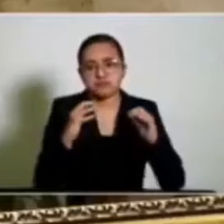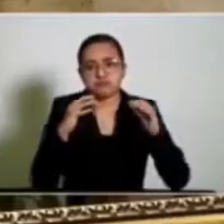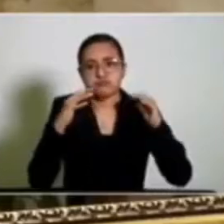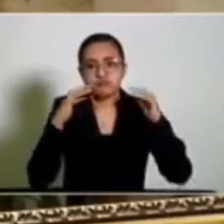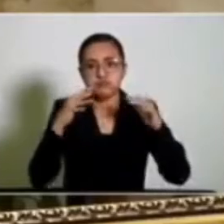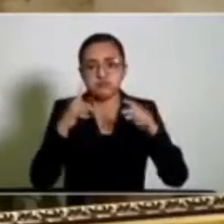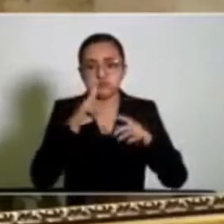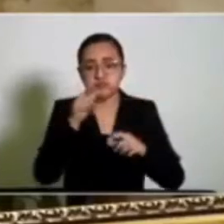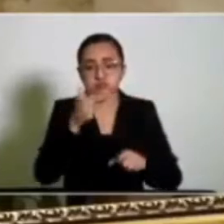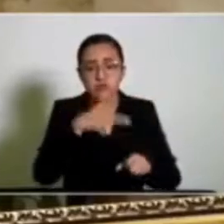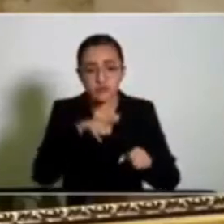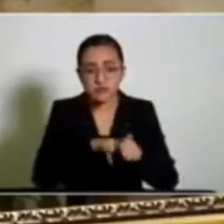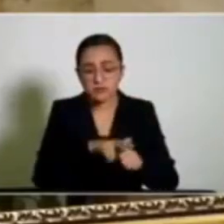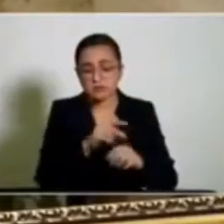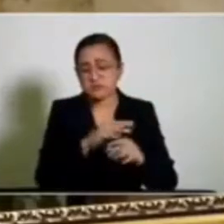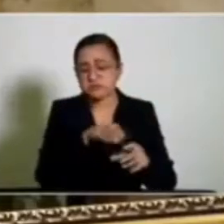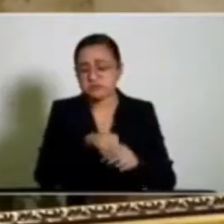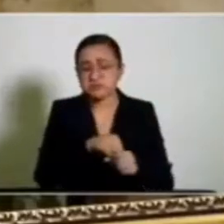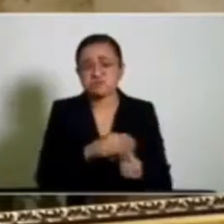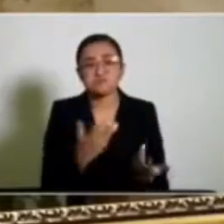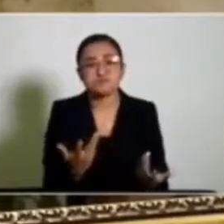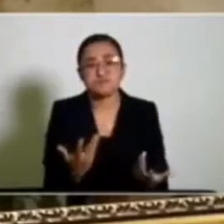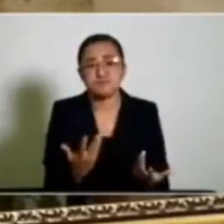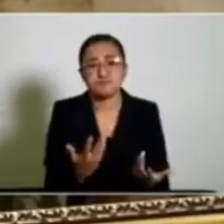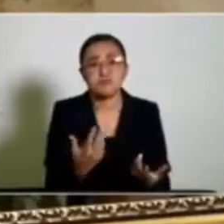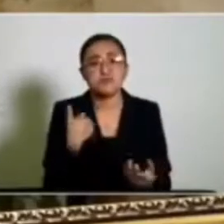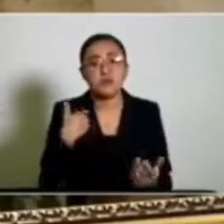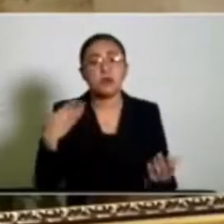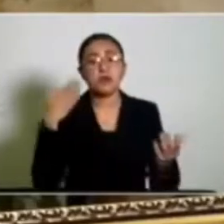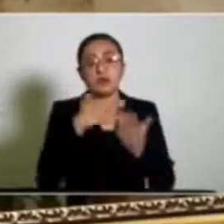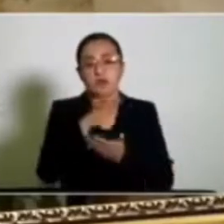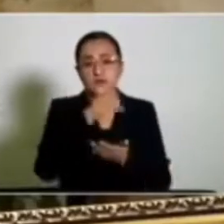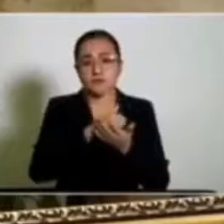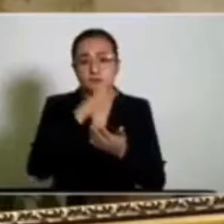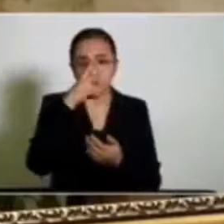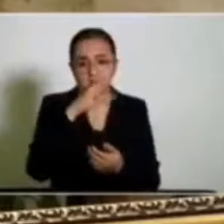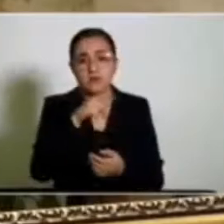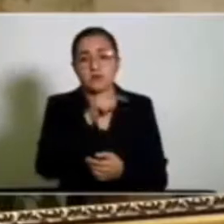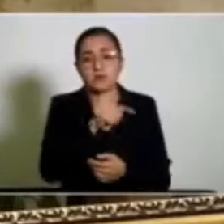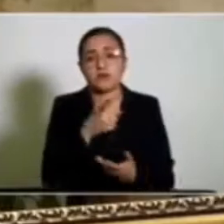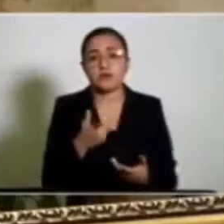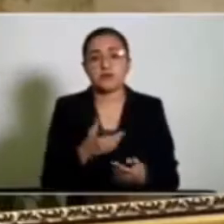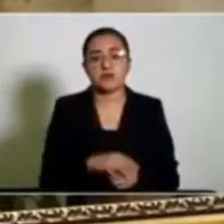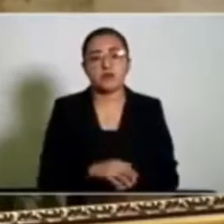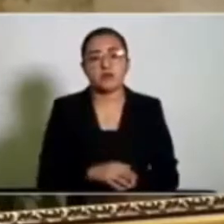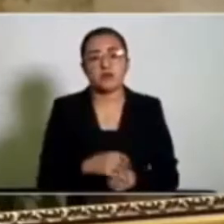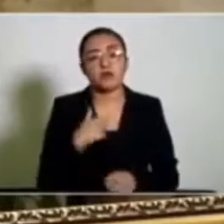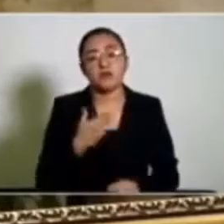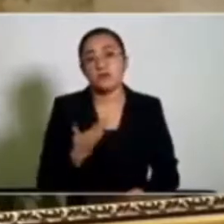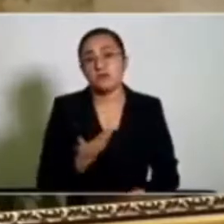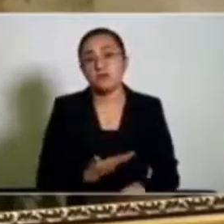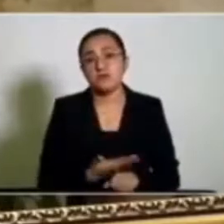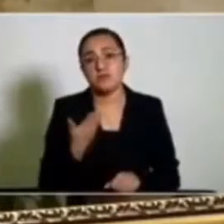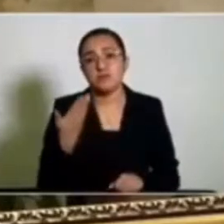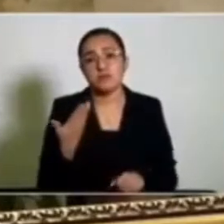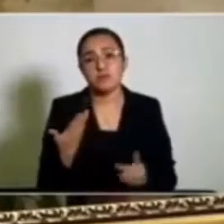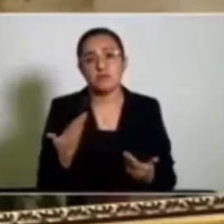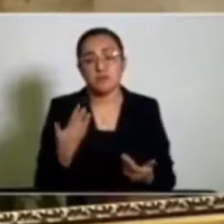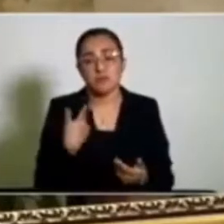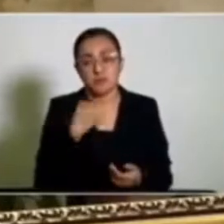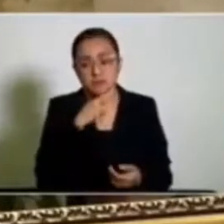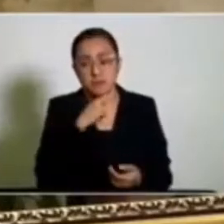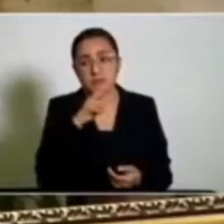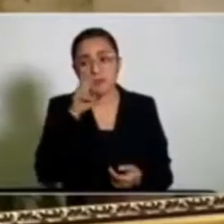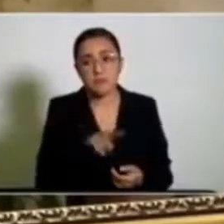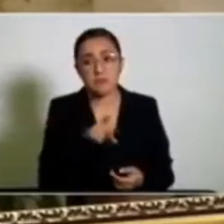Yo estuve en la Ciudad de México y pude hablar con gente de la Ciudad de México y quedé muy